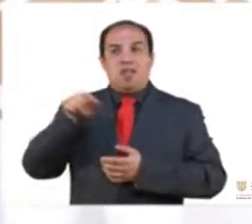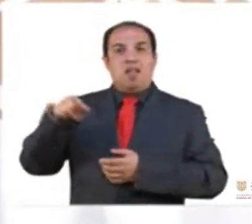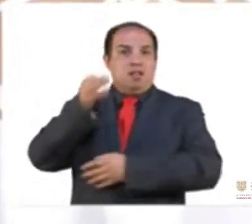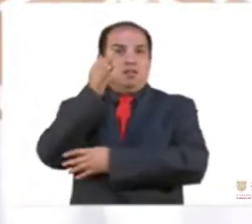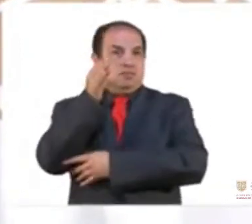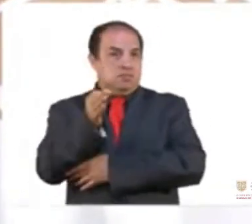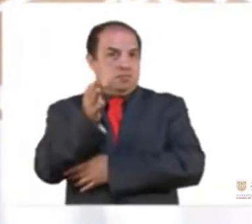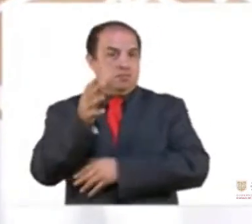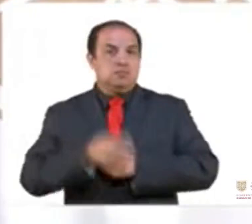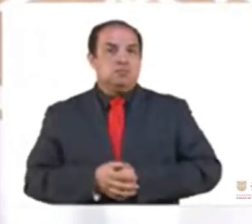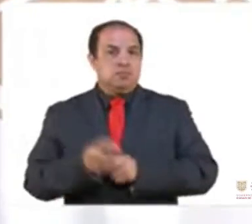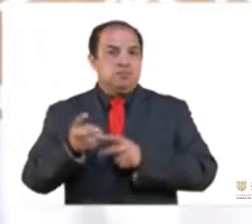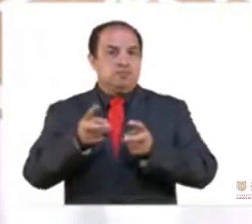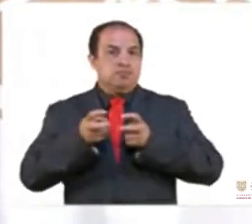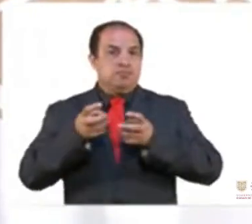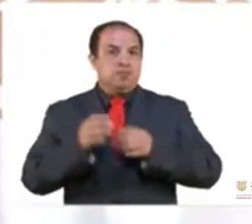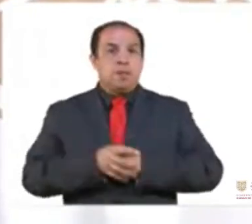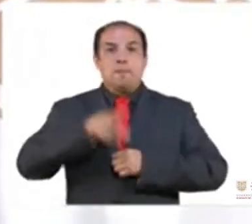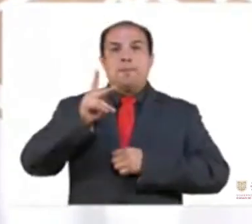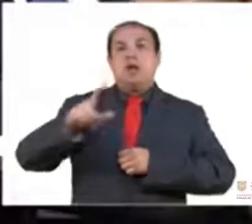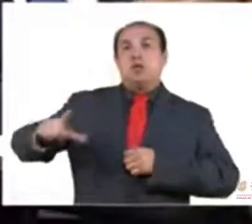Pero un gobierno panista,